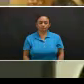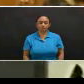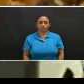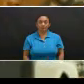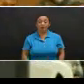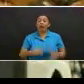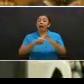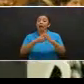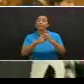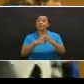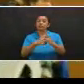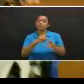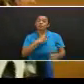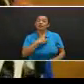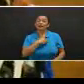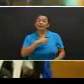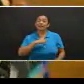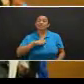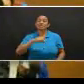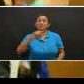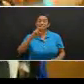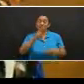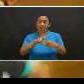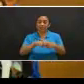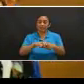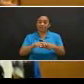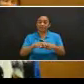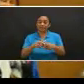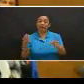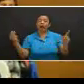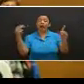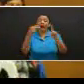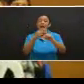Al principio va a querer sentarse hasta allá atrás, es lógico.